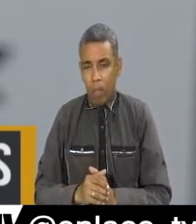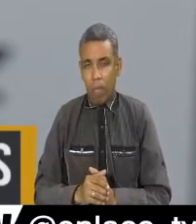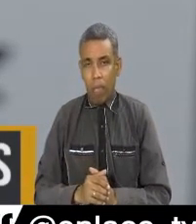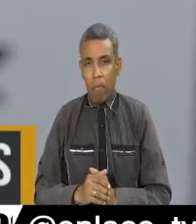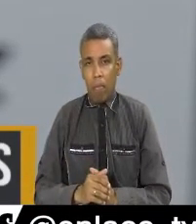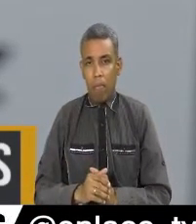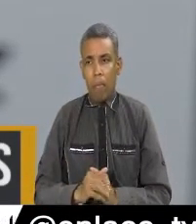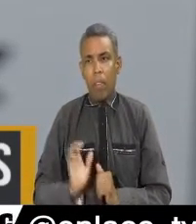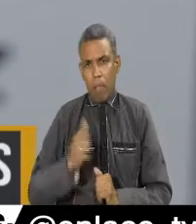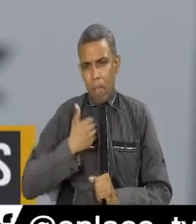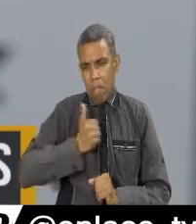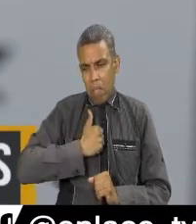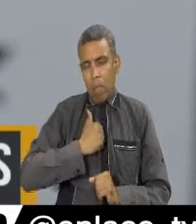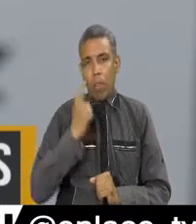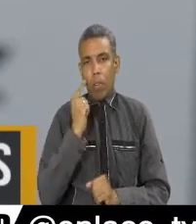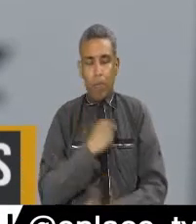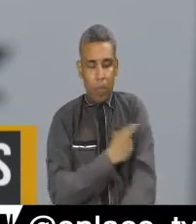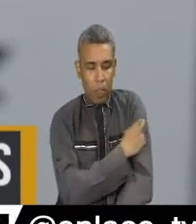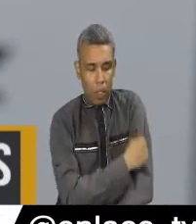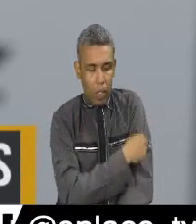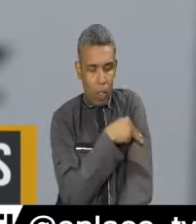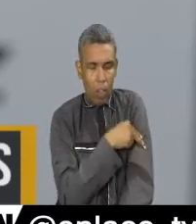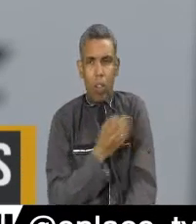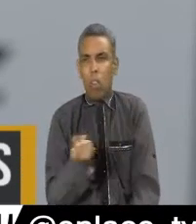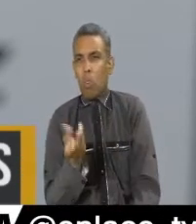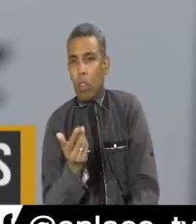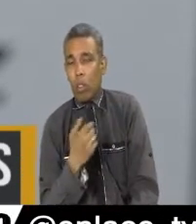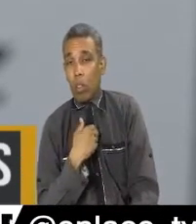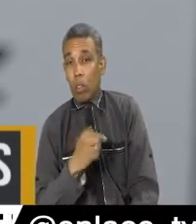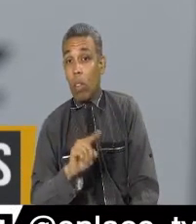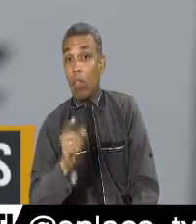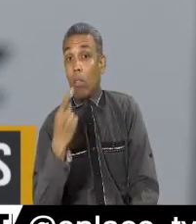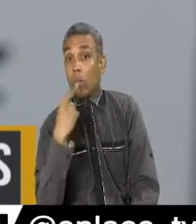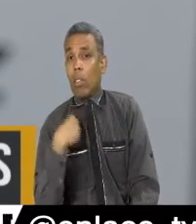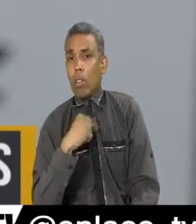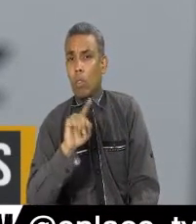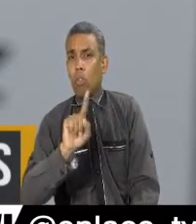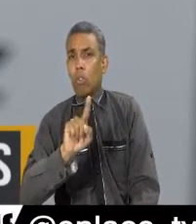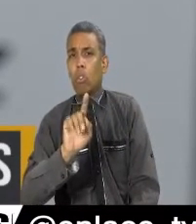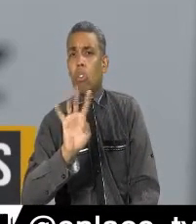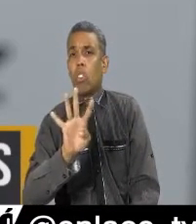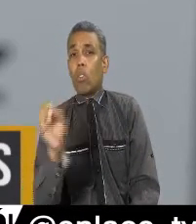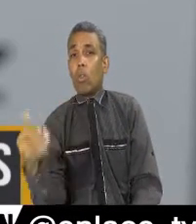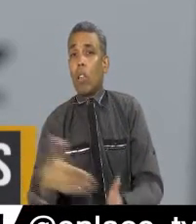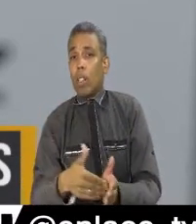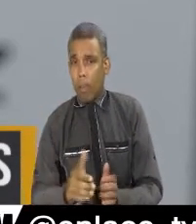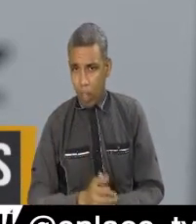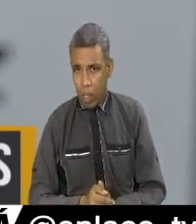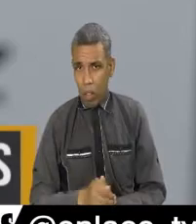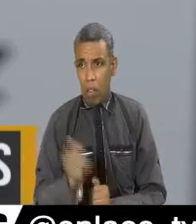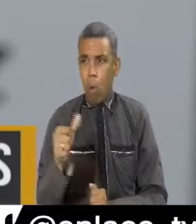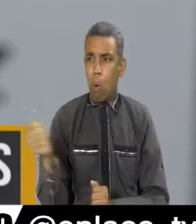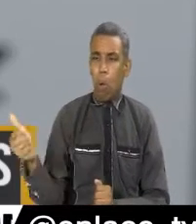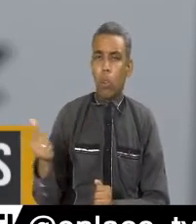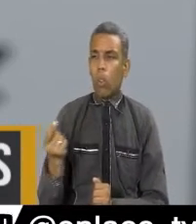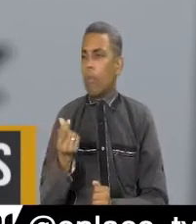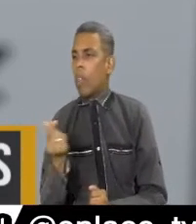por particular, la Cruz Roja me vale 140, por otra parte valen 200, entonces yo no